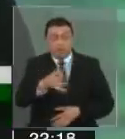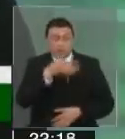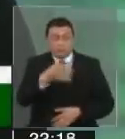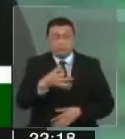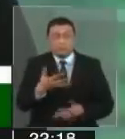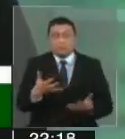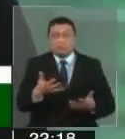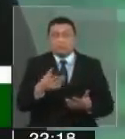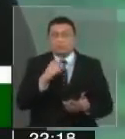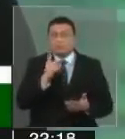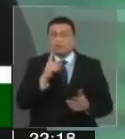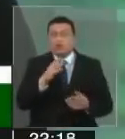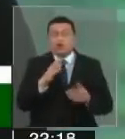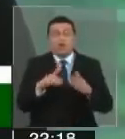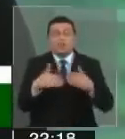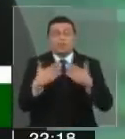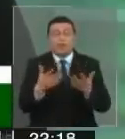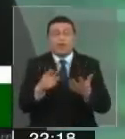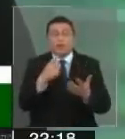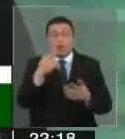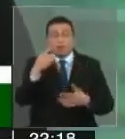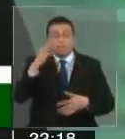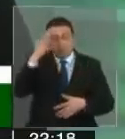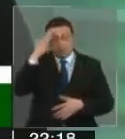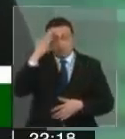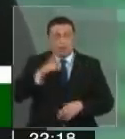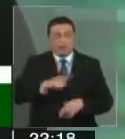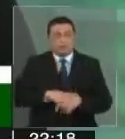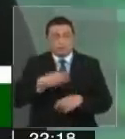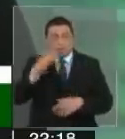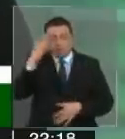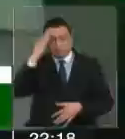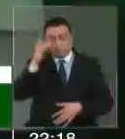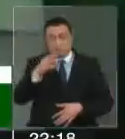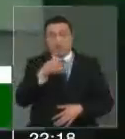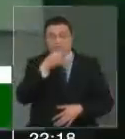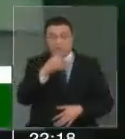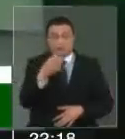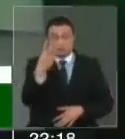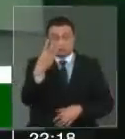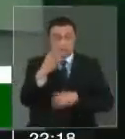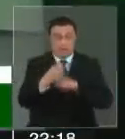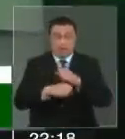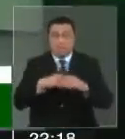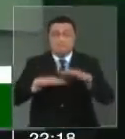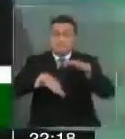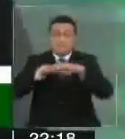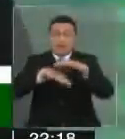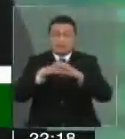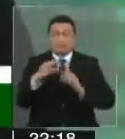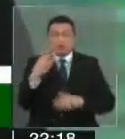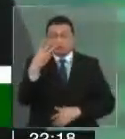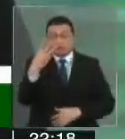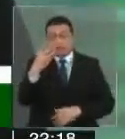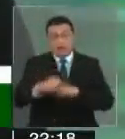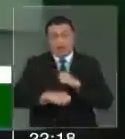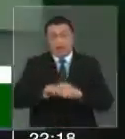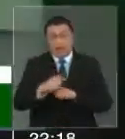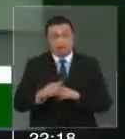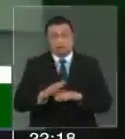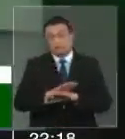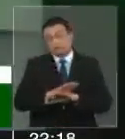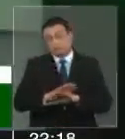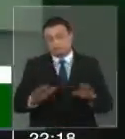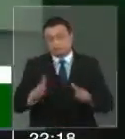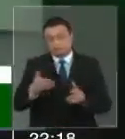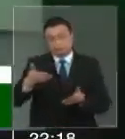sin, no te dan ninguna posibilidad de nada. O sea, ¿te dijeron que iba a vivir 3 años? Sí, o sea, máximo. O sea, con suerte vas a